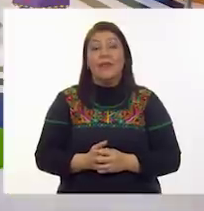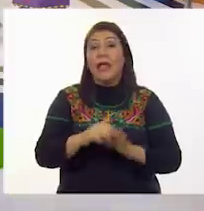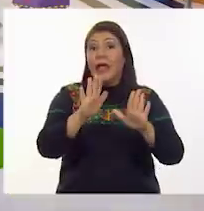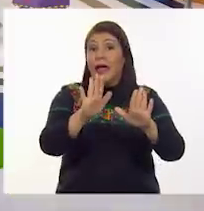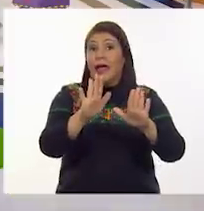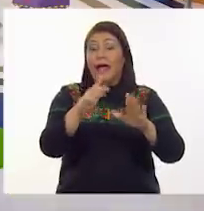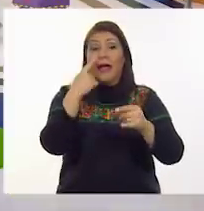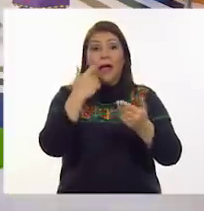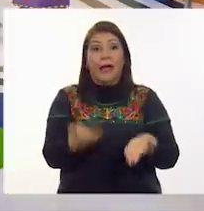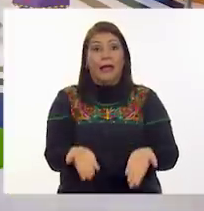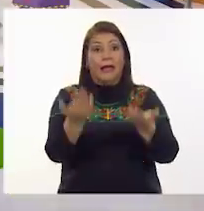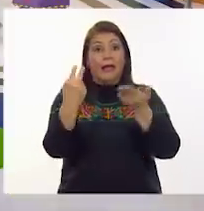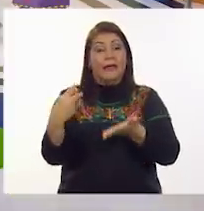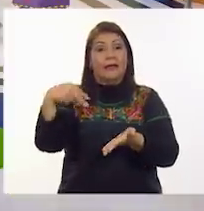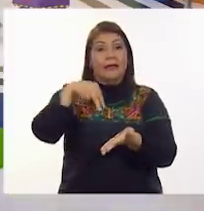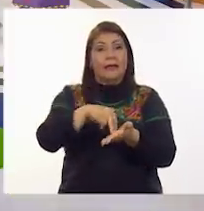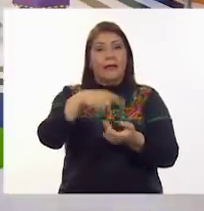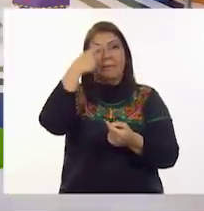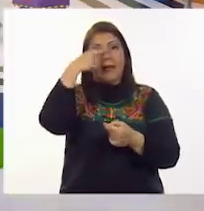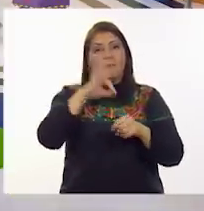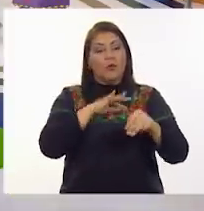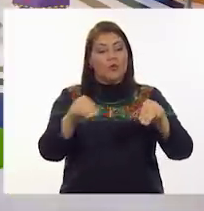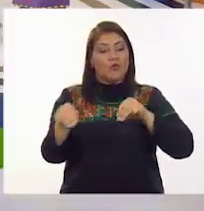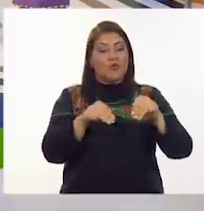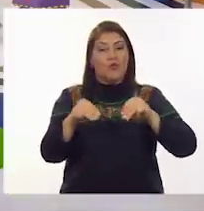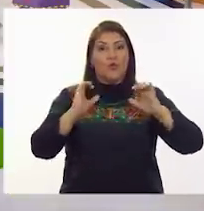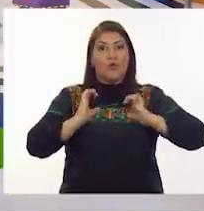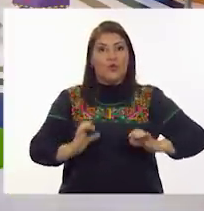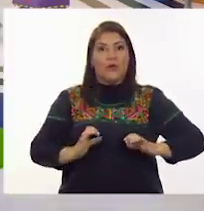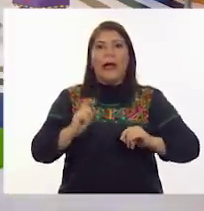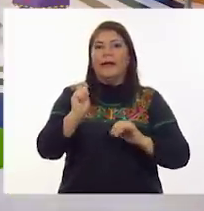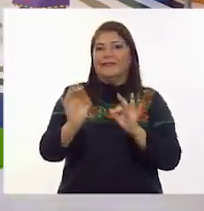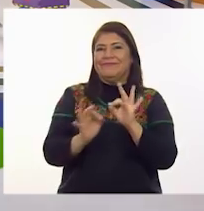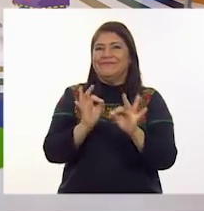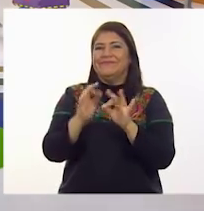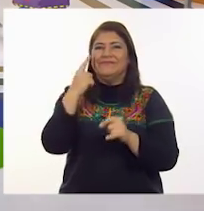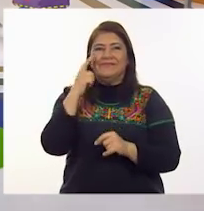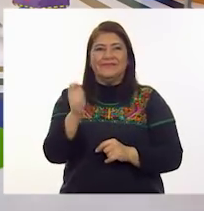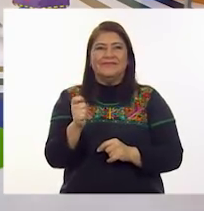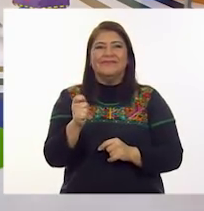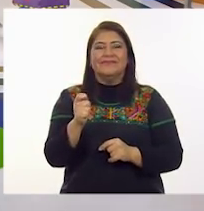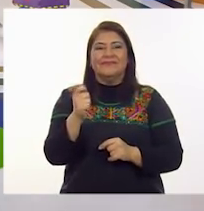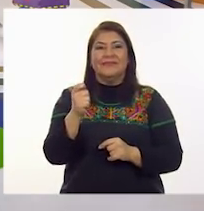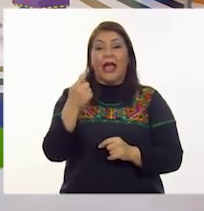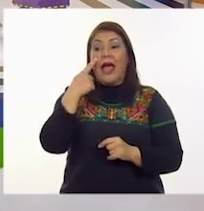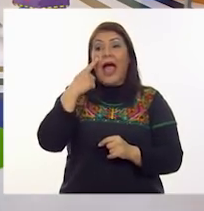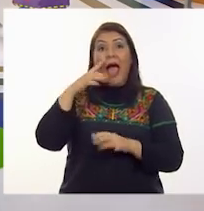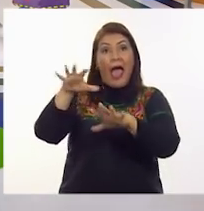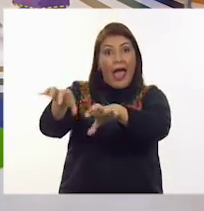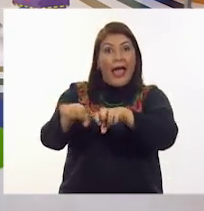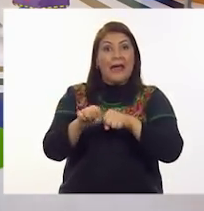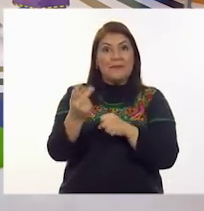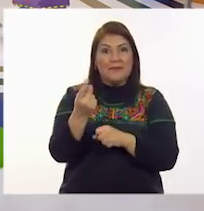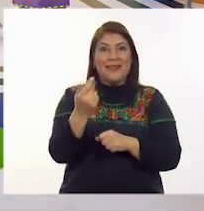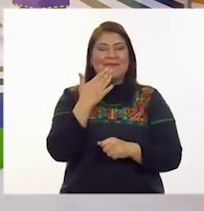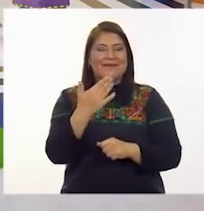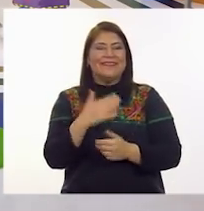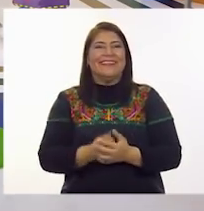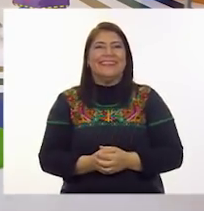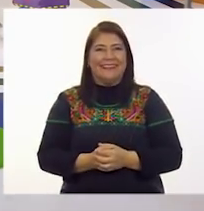Ahora pónganse de pie porque ha llegado el momento de movernos un poco. Perfecto, ¿qué te parece si vamos corriendo por Mambo? ¡Vamos! ¡Vamos!